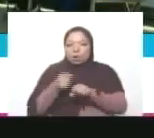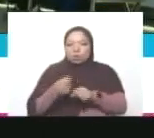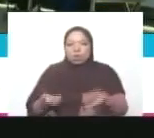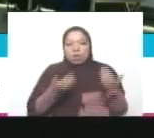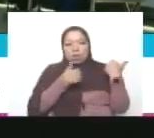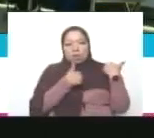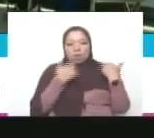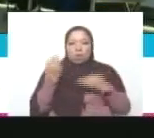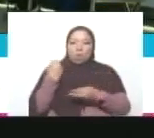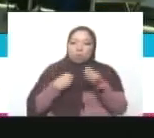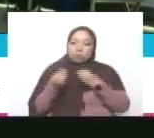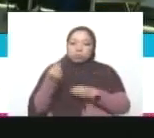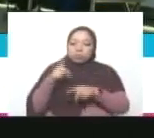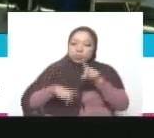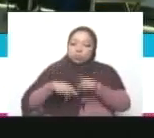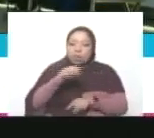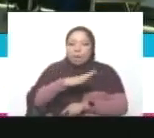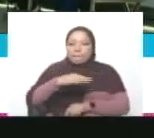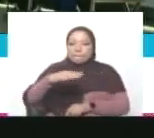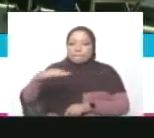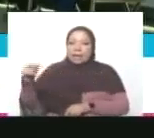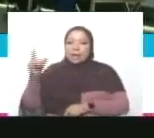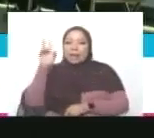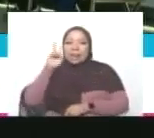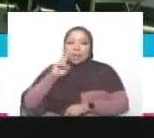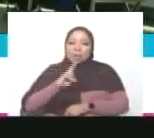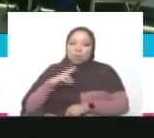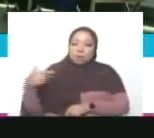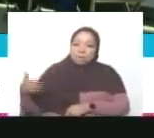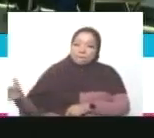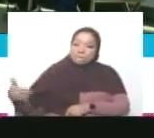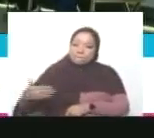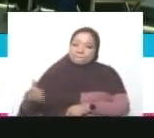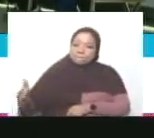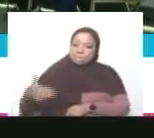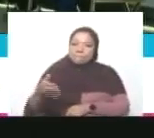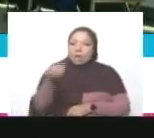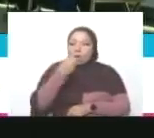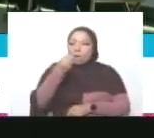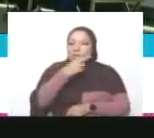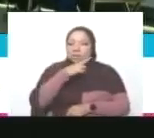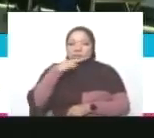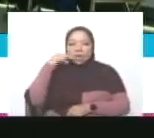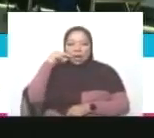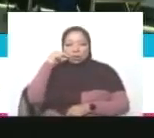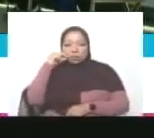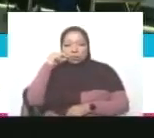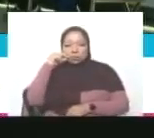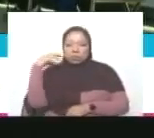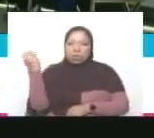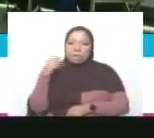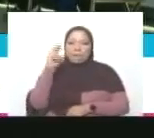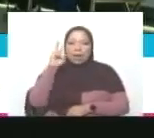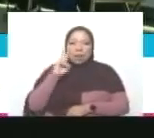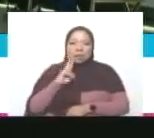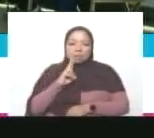No hay metales pesados, son mares limpios, pescados más nutritivos, claro, pescados más